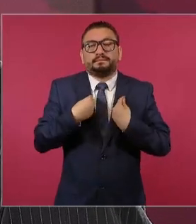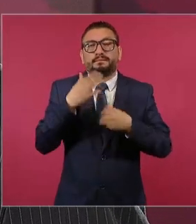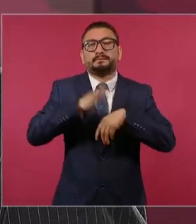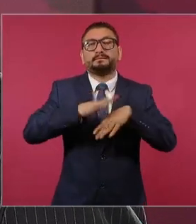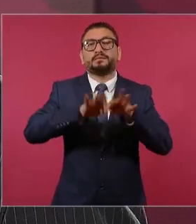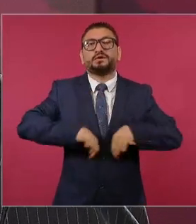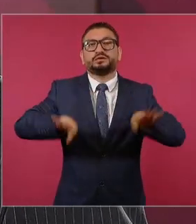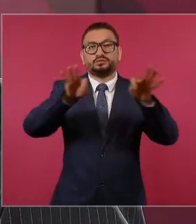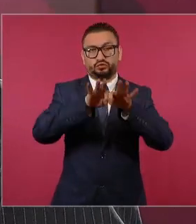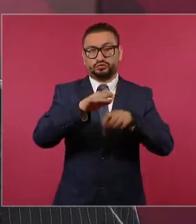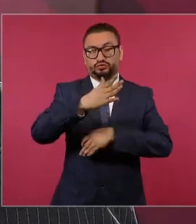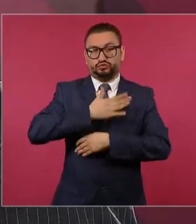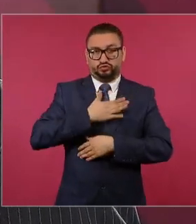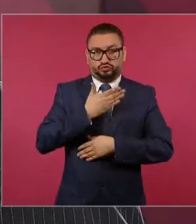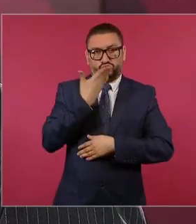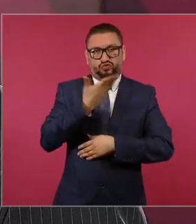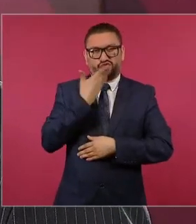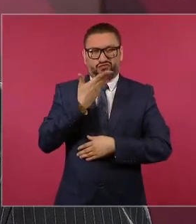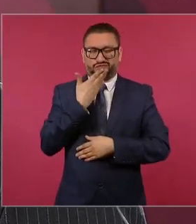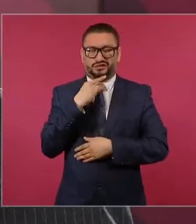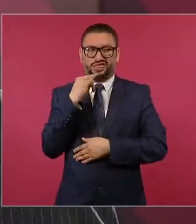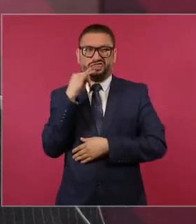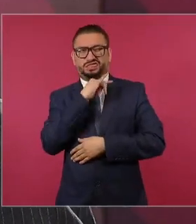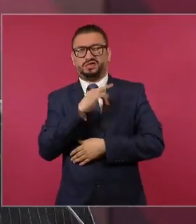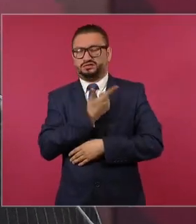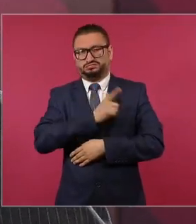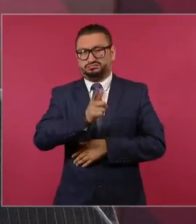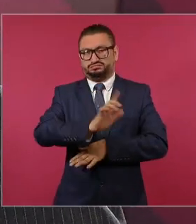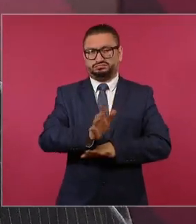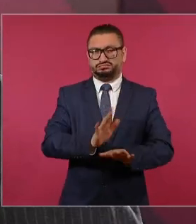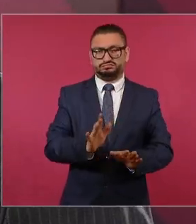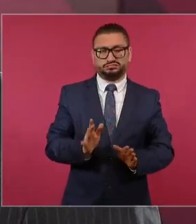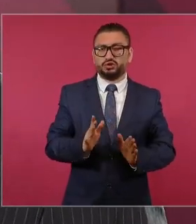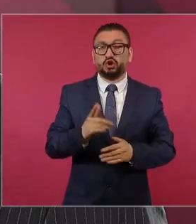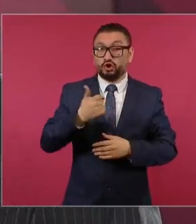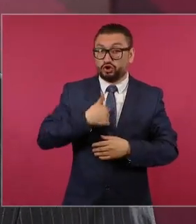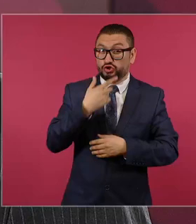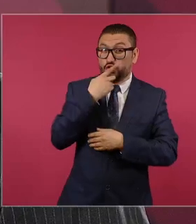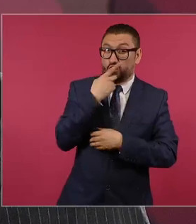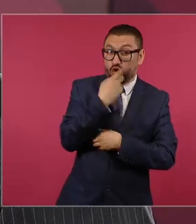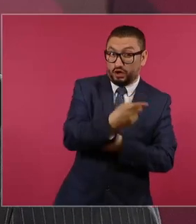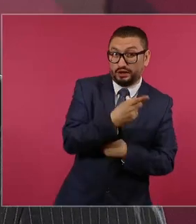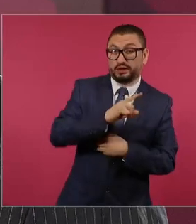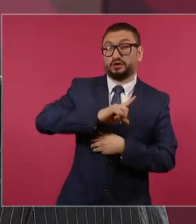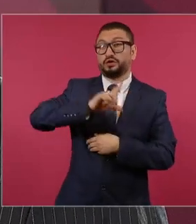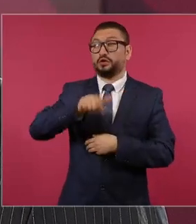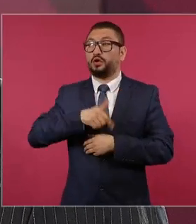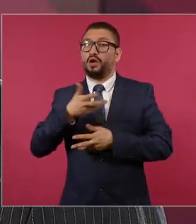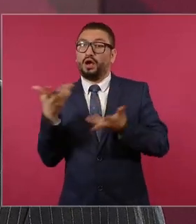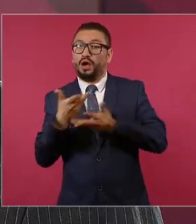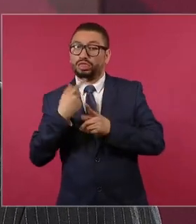y que no estoy acostumbrado a la hipocresía, a decir una cosa y hacer otra.